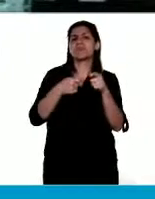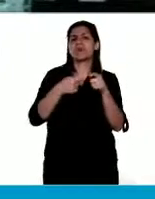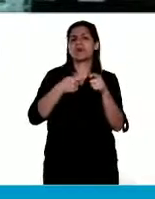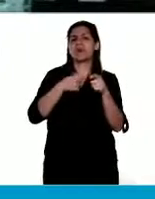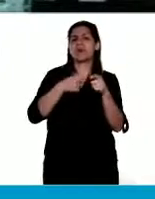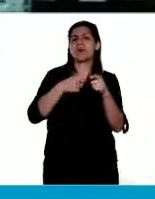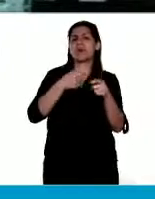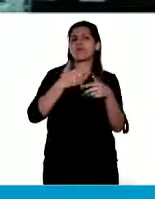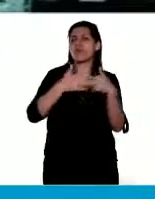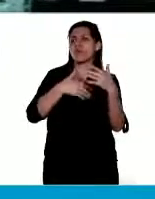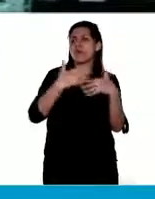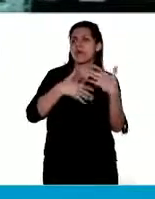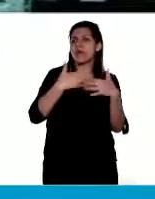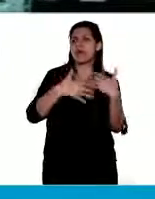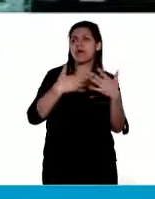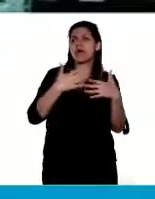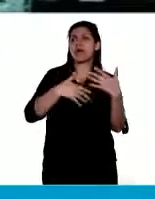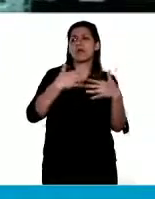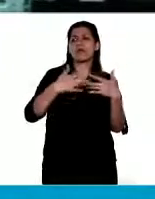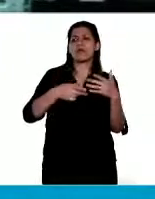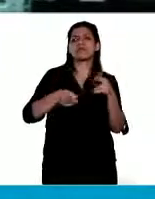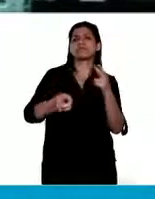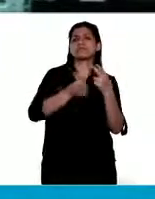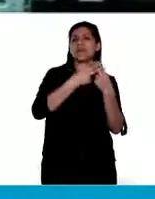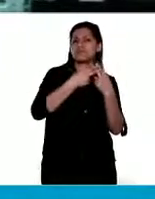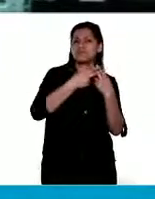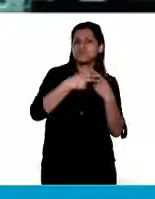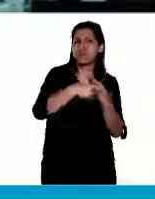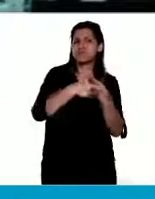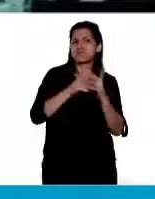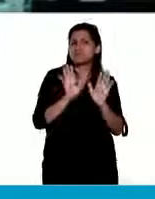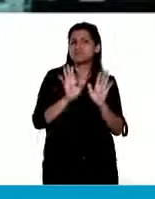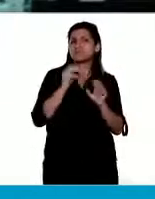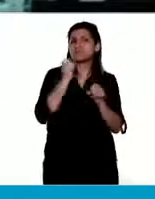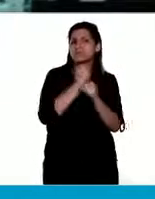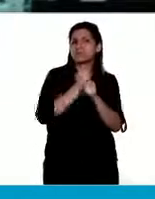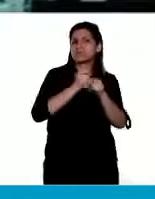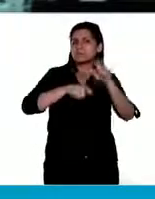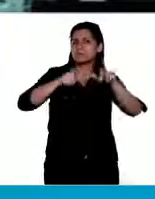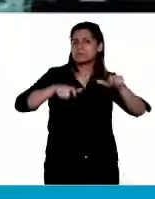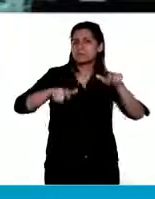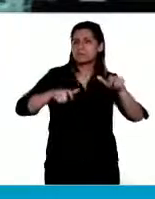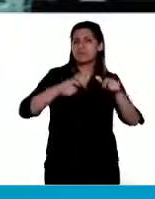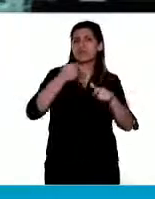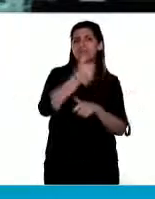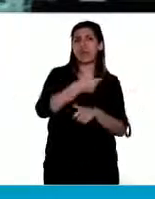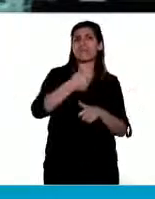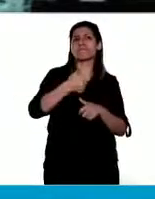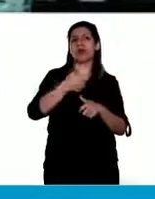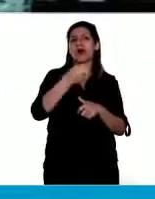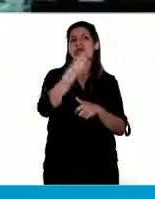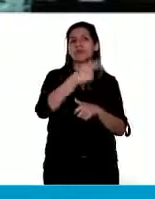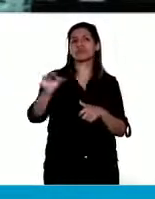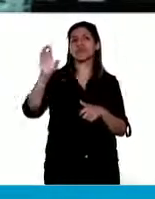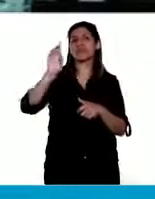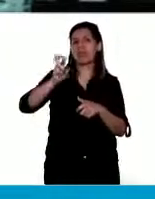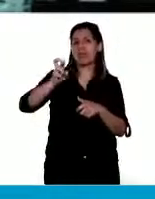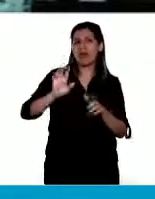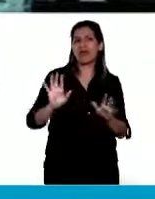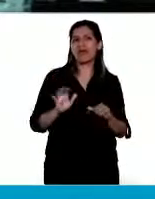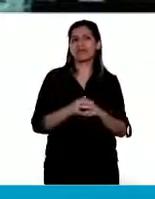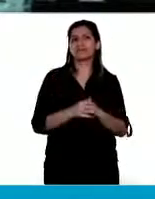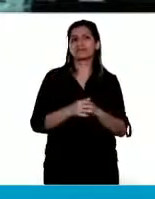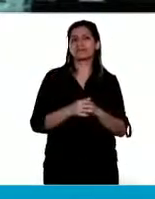que implicó, ¿no es cierto?, que aquella familia trabajadora que podía comprar $200 no lo pueda